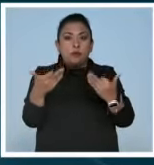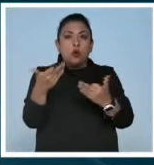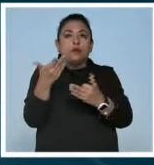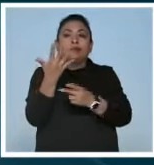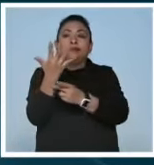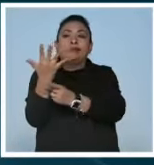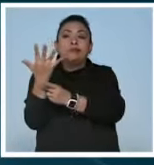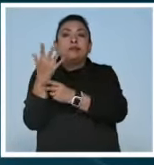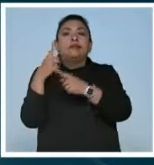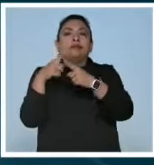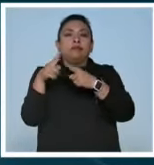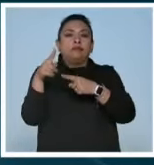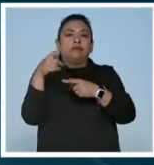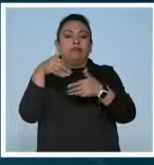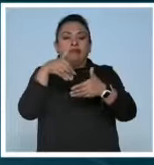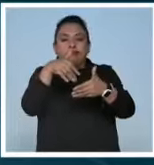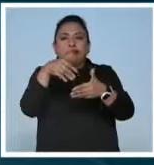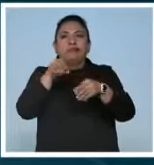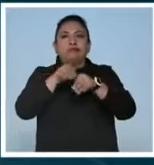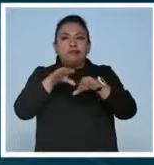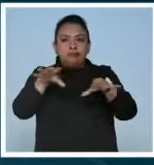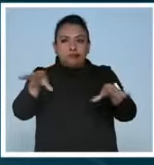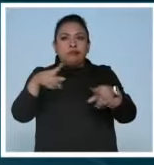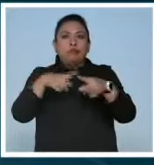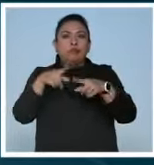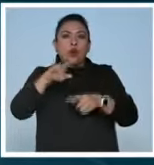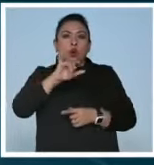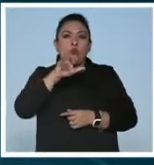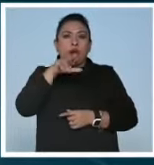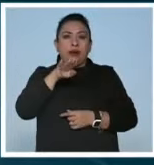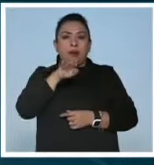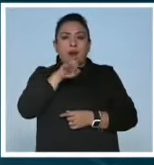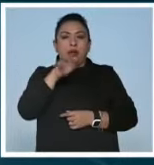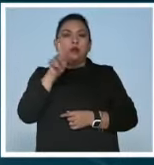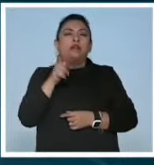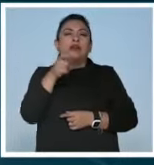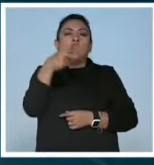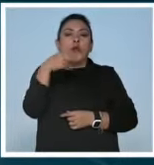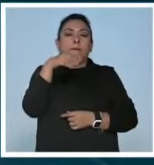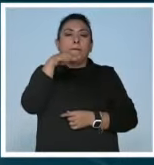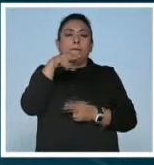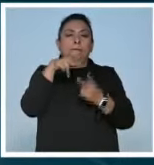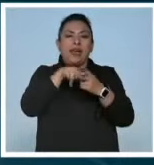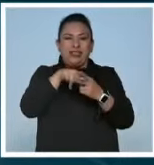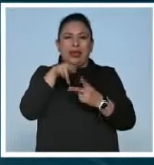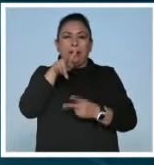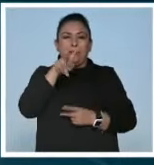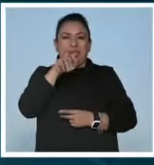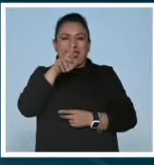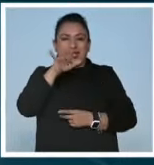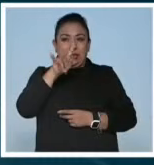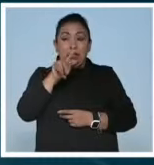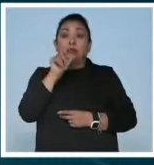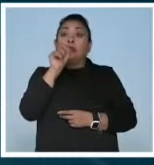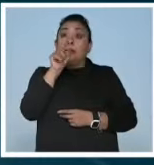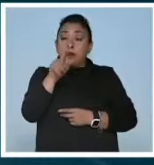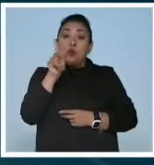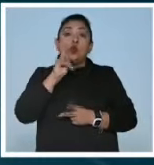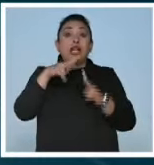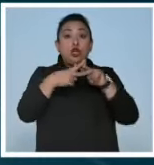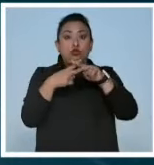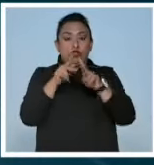las declaraciones, expedientes y publicaciones de Juana Barraza, alias La Mataviejitas, quien también fue